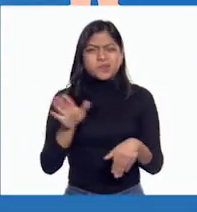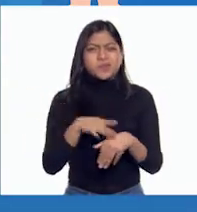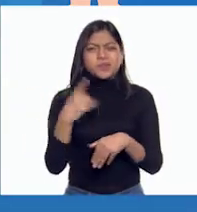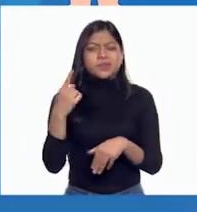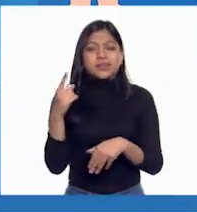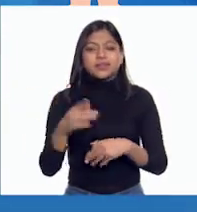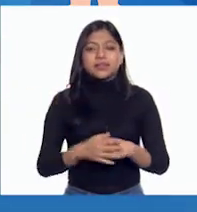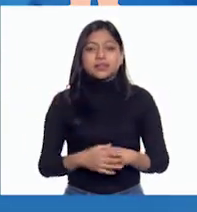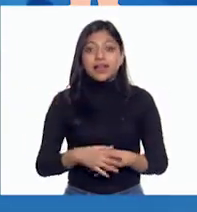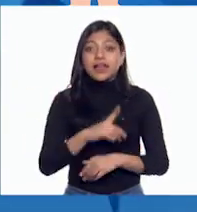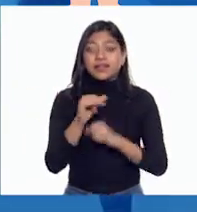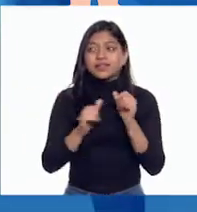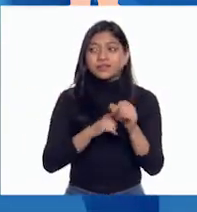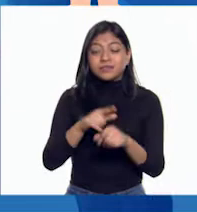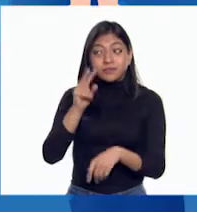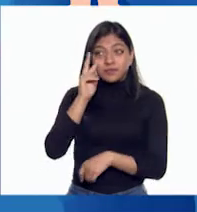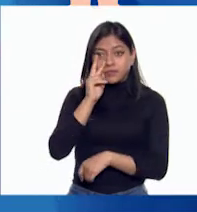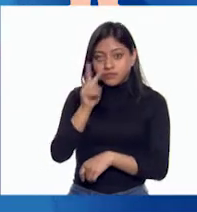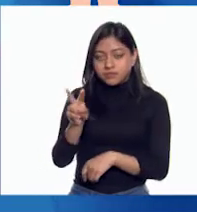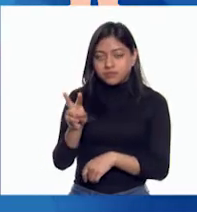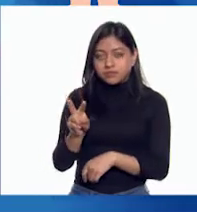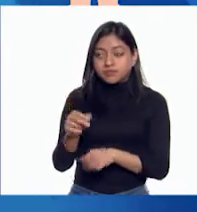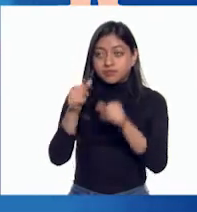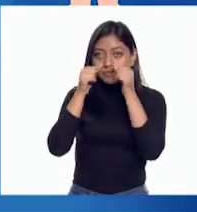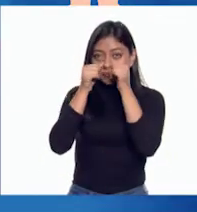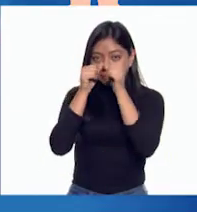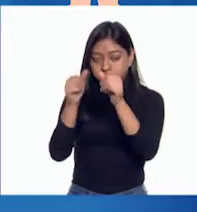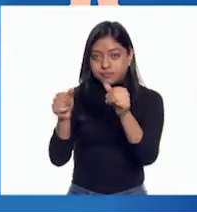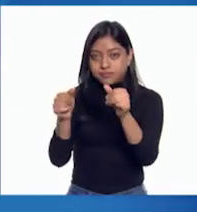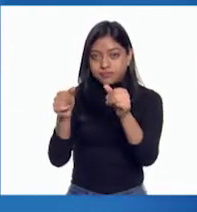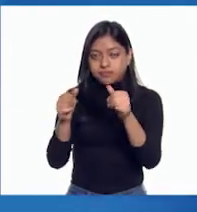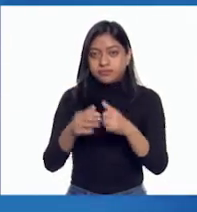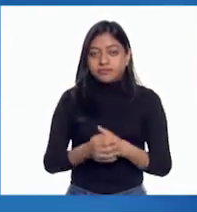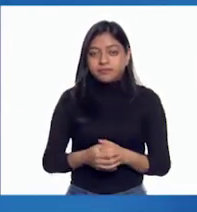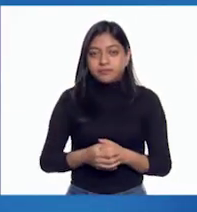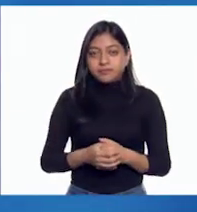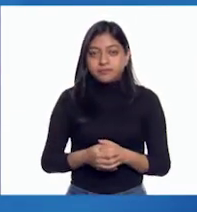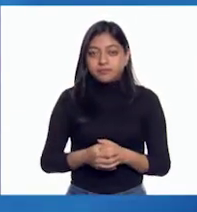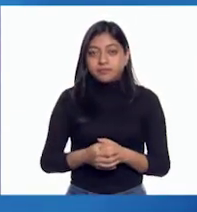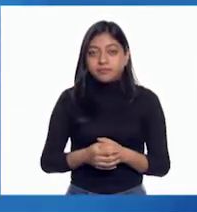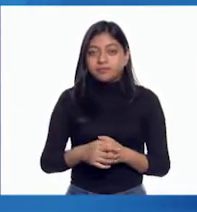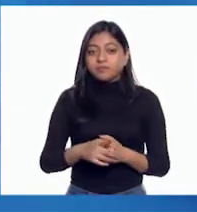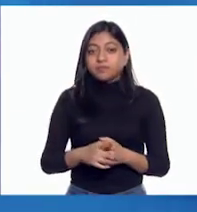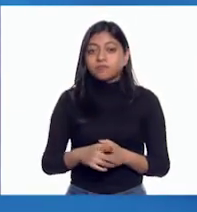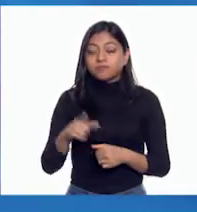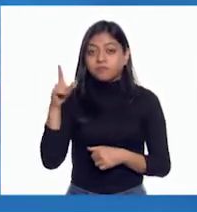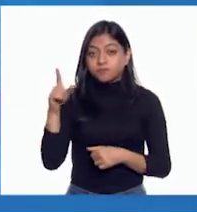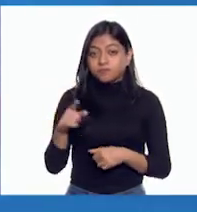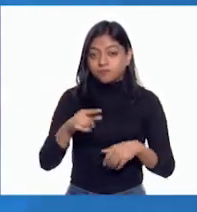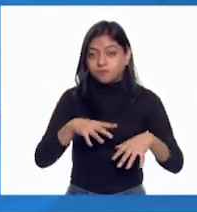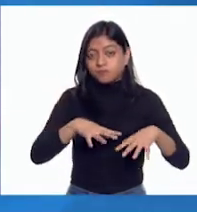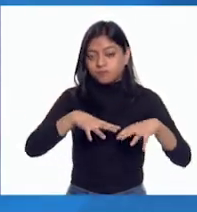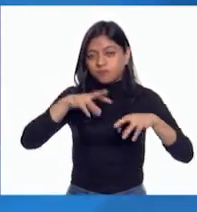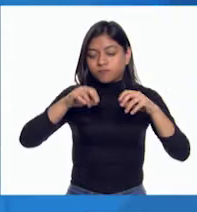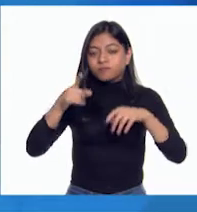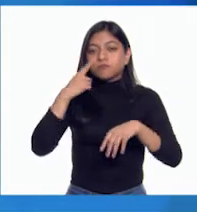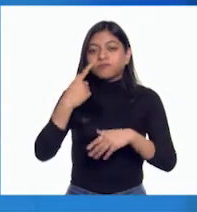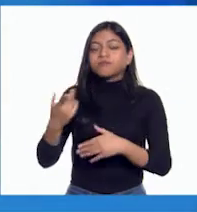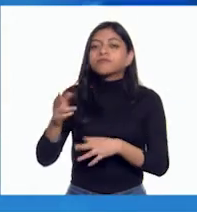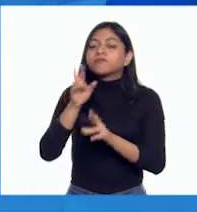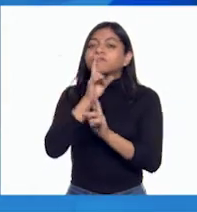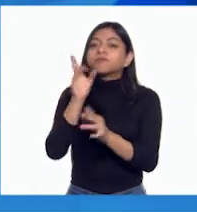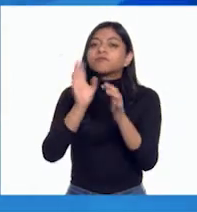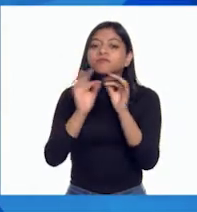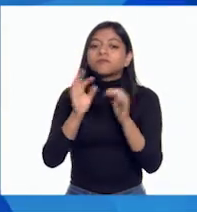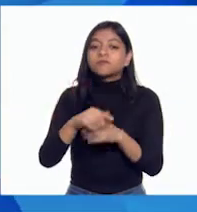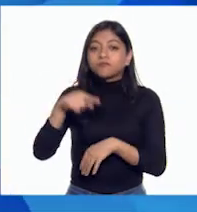Los animales la observaban y escuchaban extrañados también. Después de un momento, un calamar se atrevió a responderle,